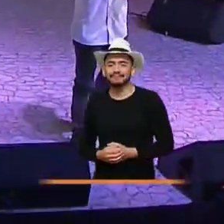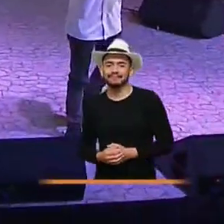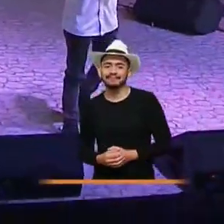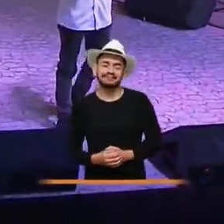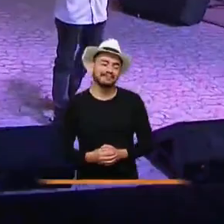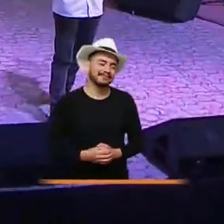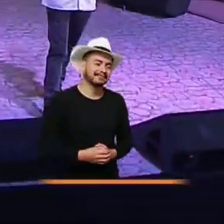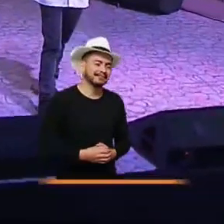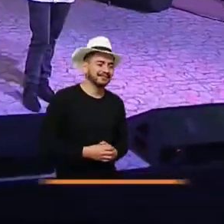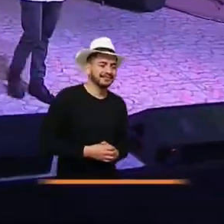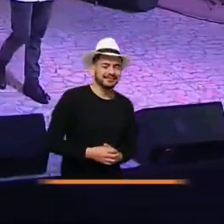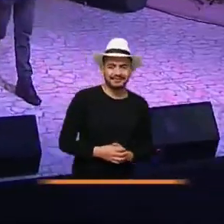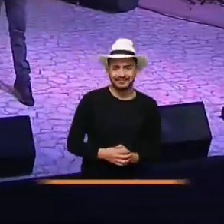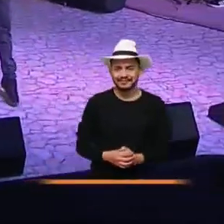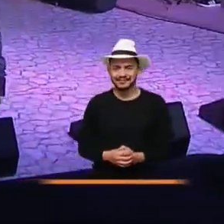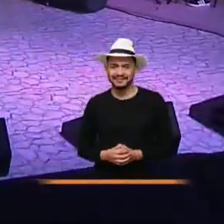hoy entre